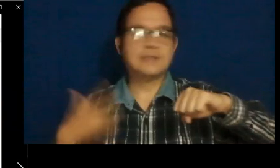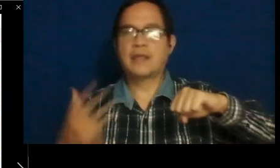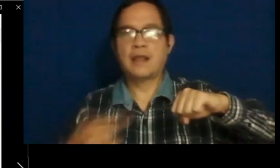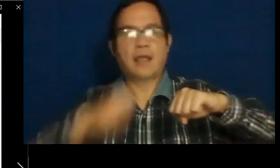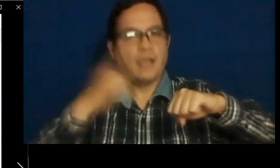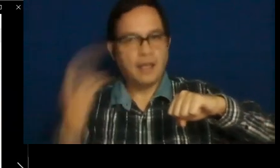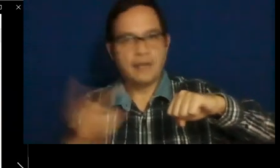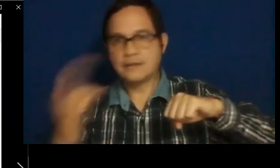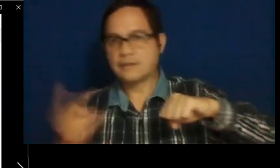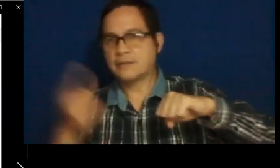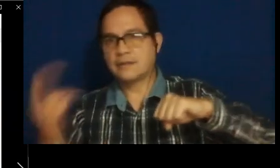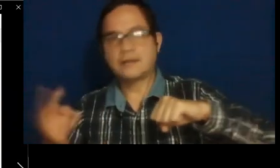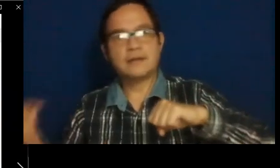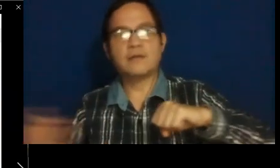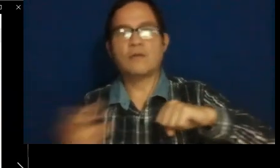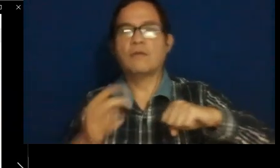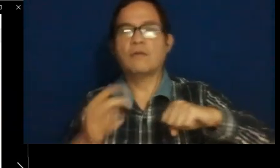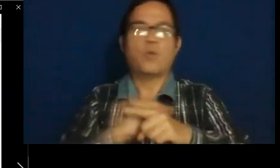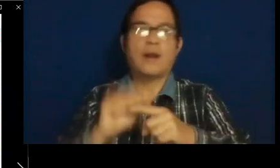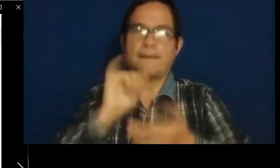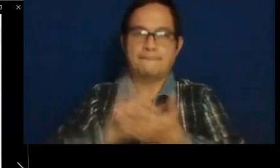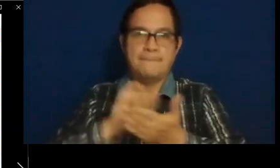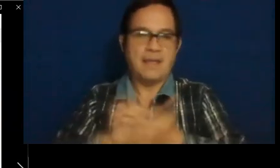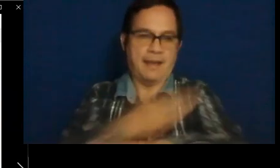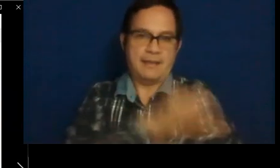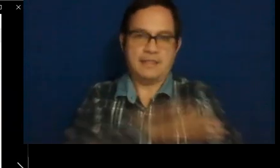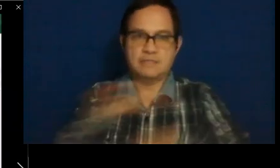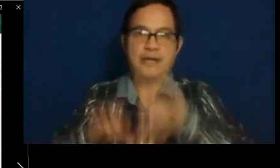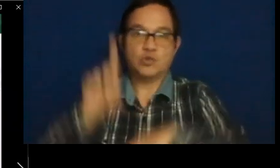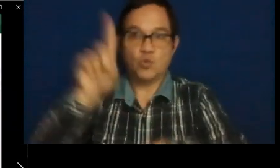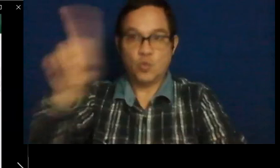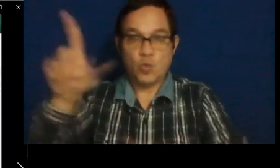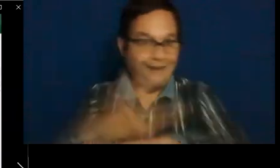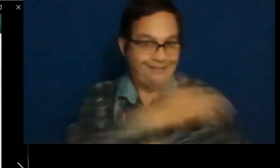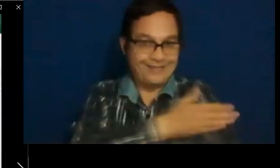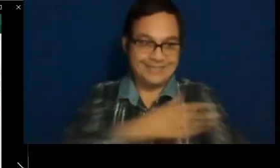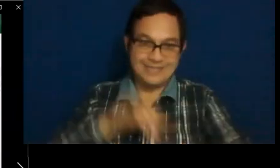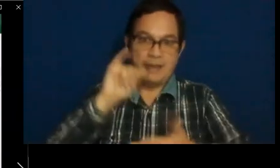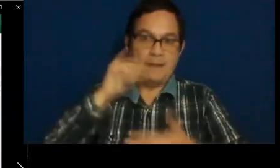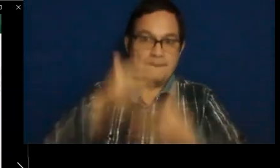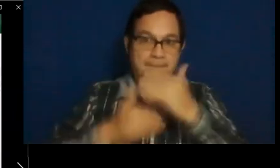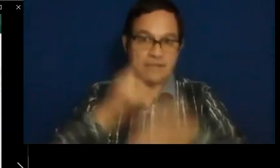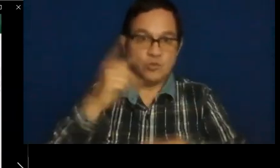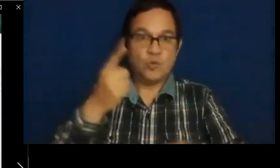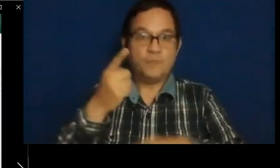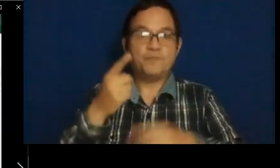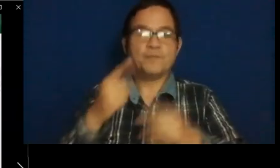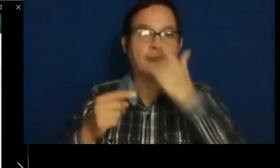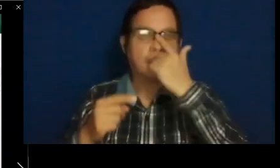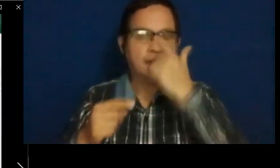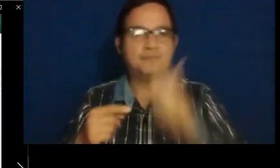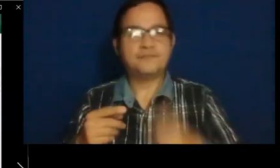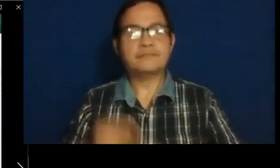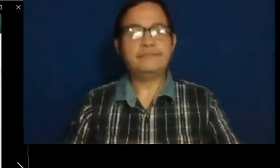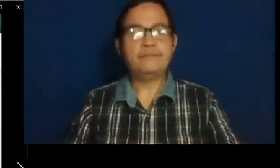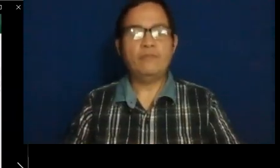repetir todos los pasos de la actividad 1. ¿Listo? Es decir, lo mismo que hicimos acá, pero ahora en esta hojita 2, les